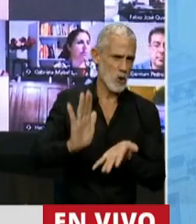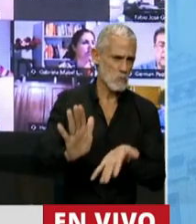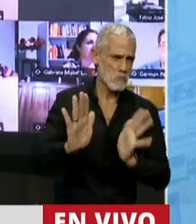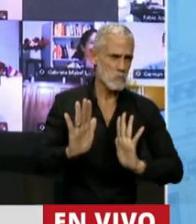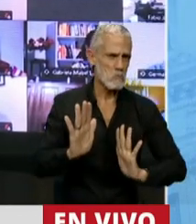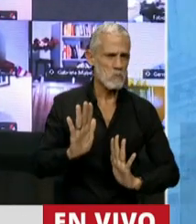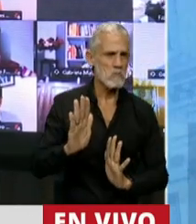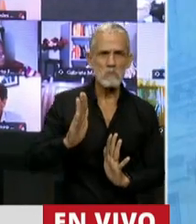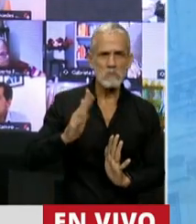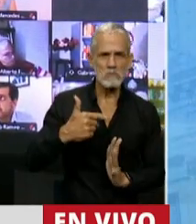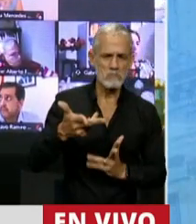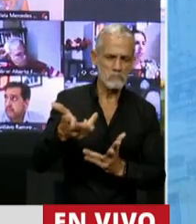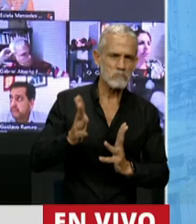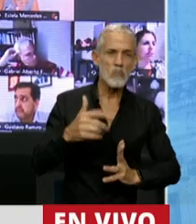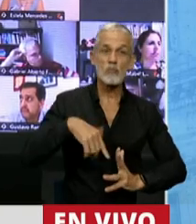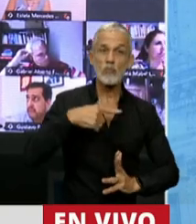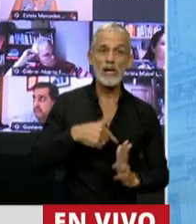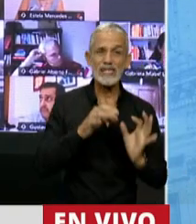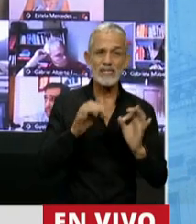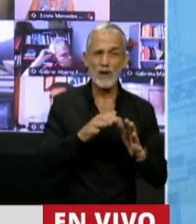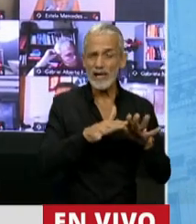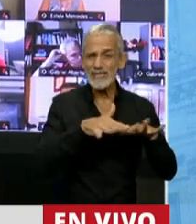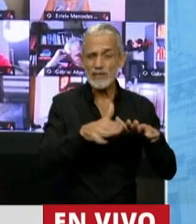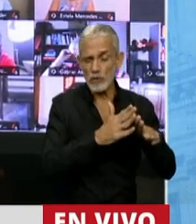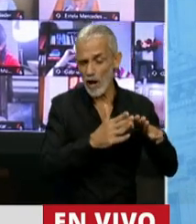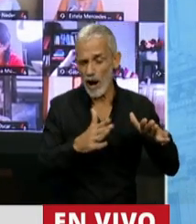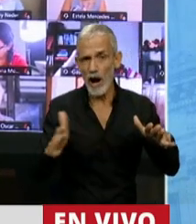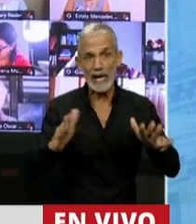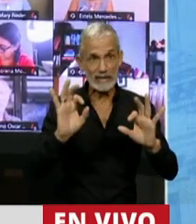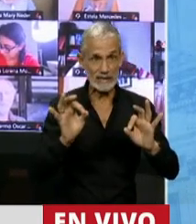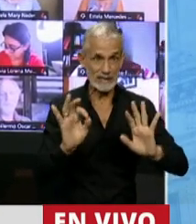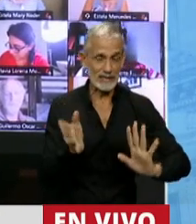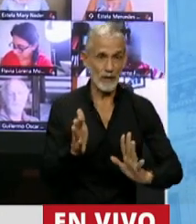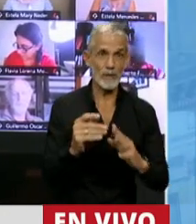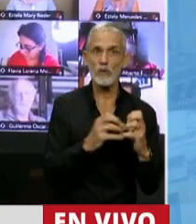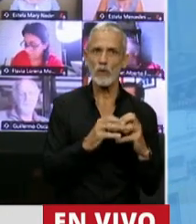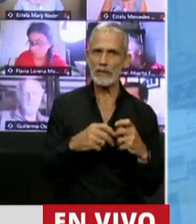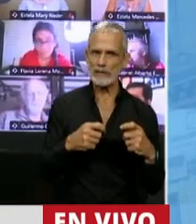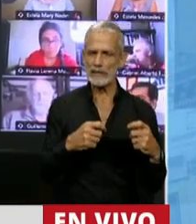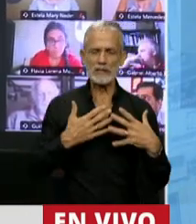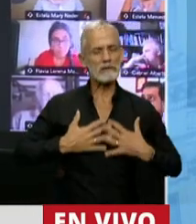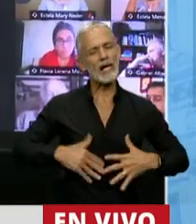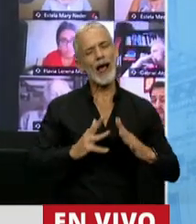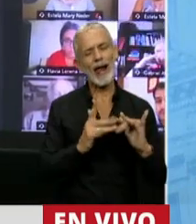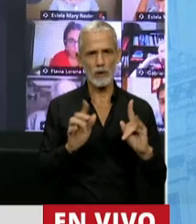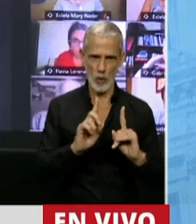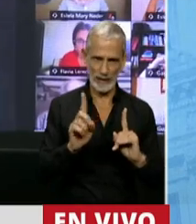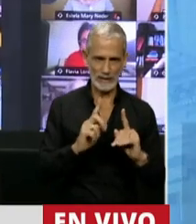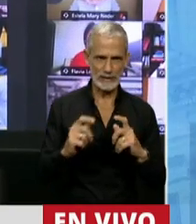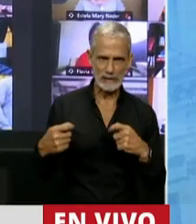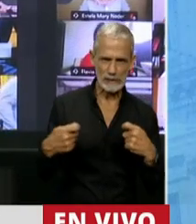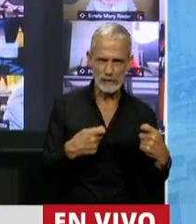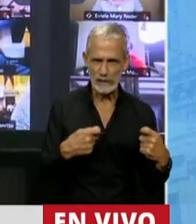porque nosotros hemos llegado a esta situación y es cierto que hay una sesión de tensión. Pero de